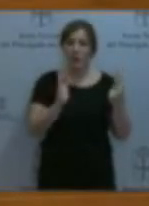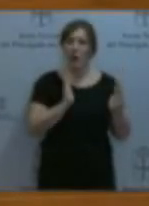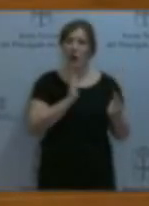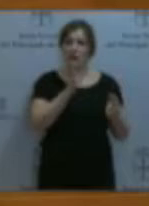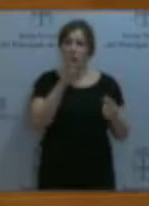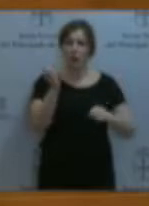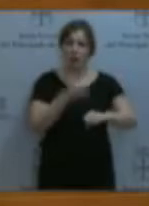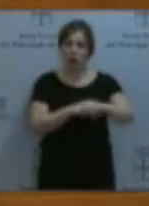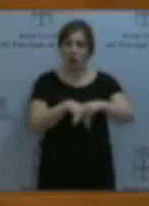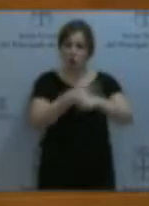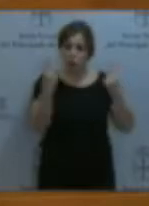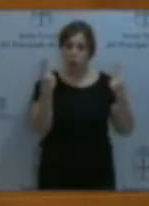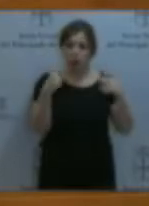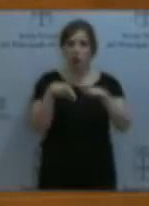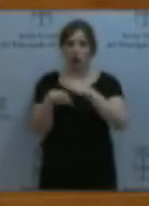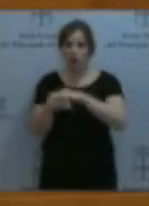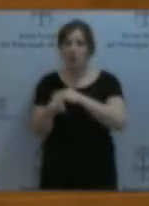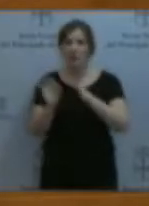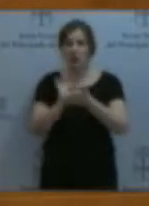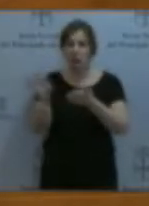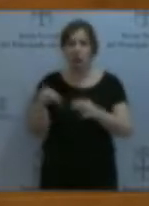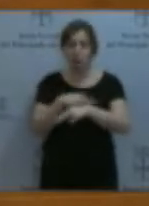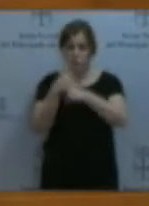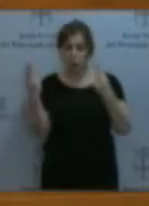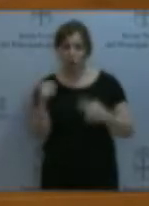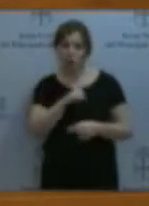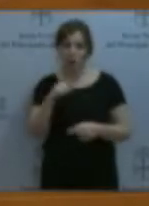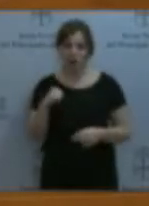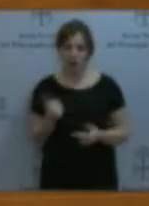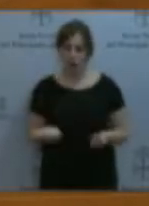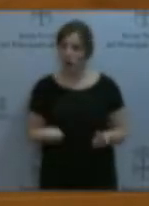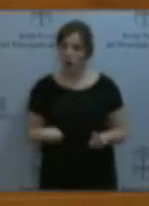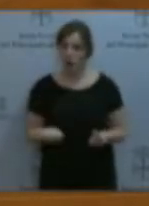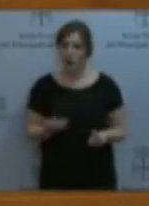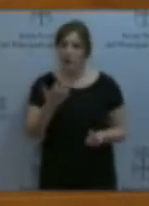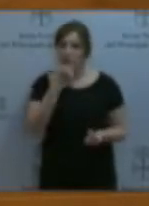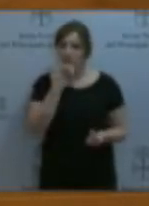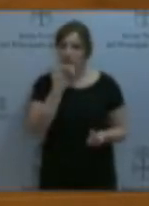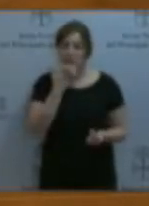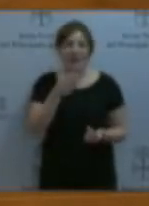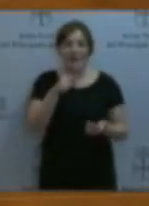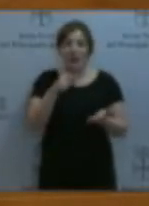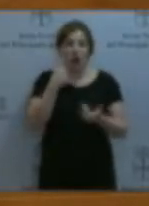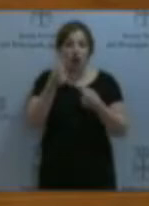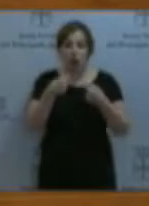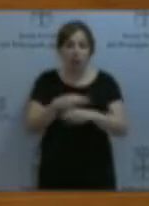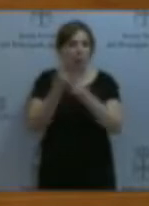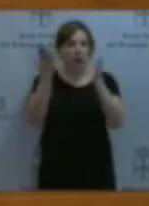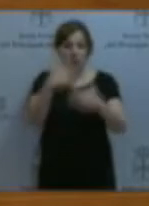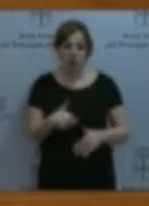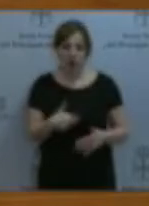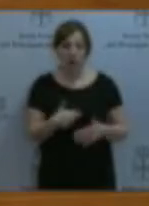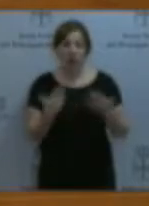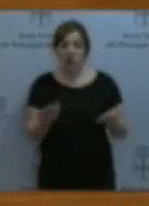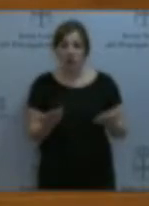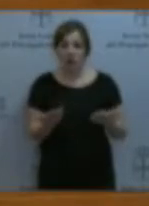fondos públicos, gestiona servicios públicos de manera privada, sin los exigentes controles públicos.